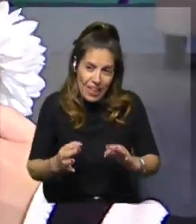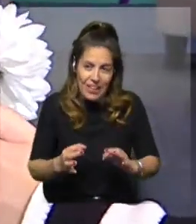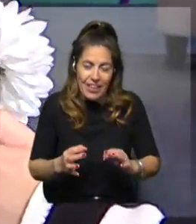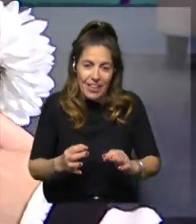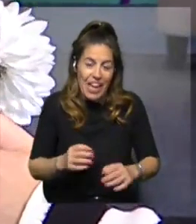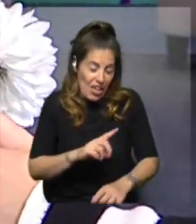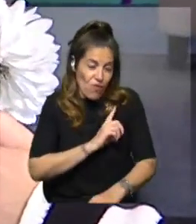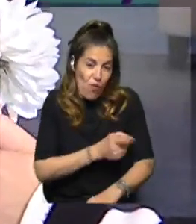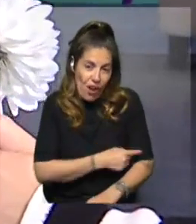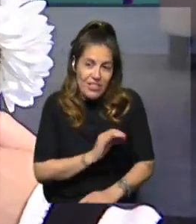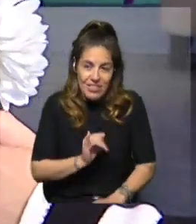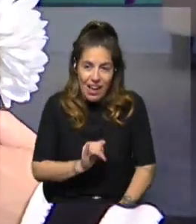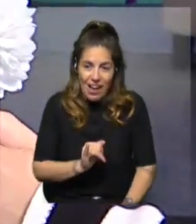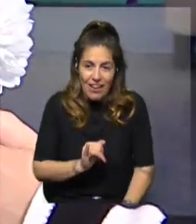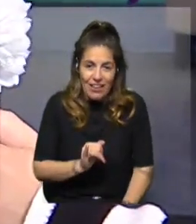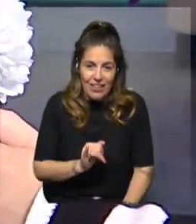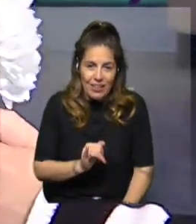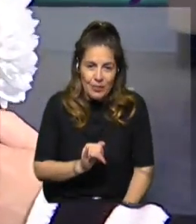y fuerzas.